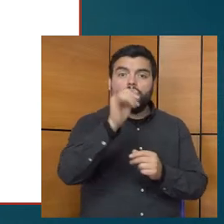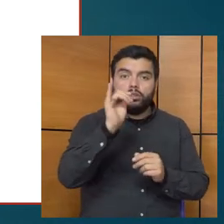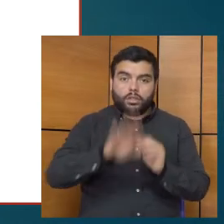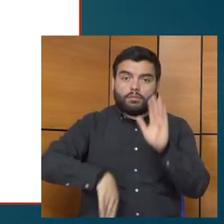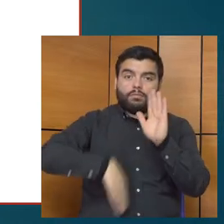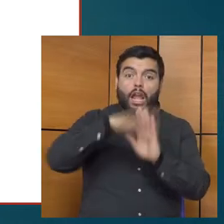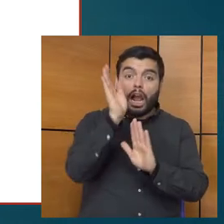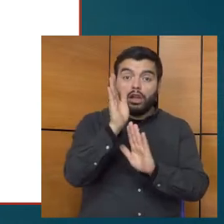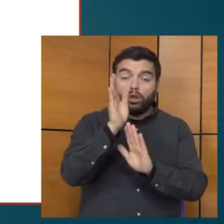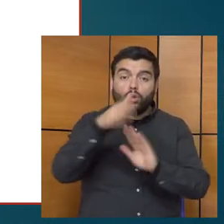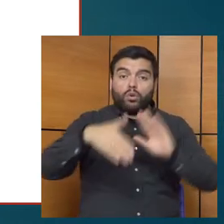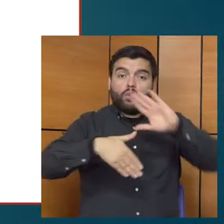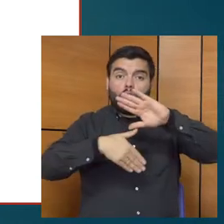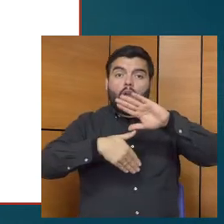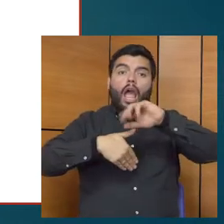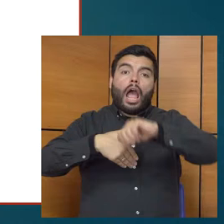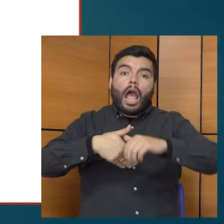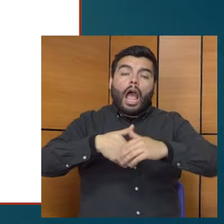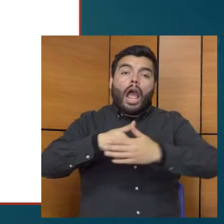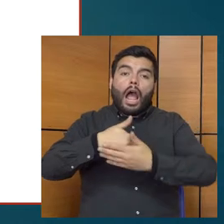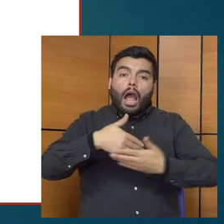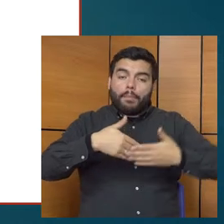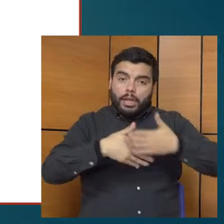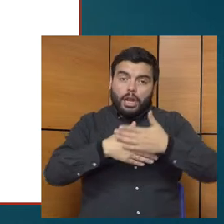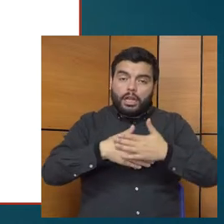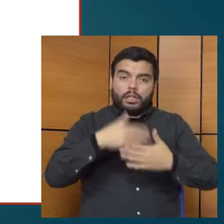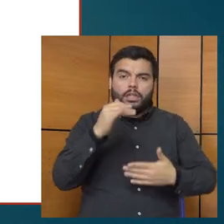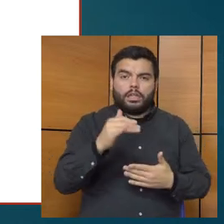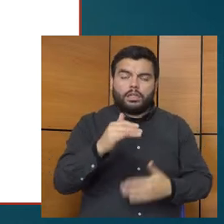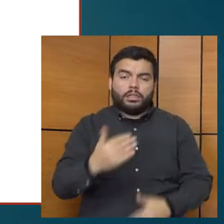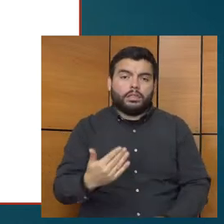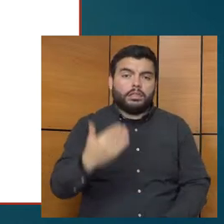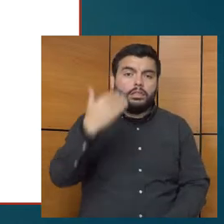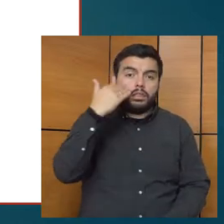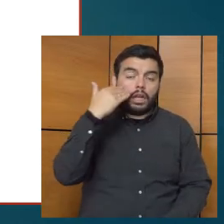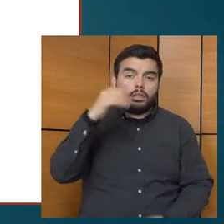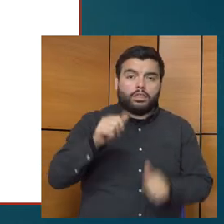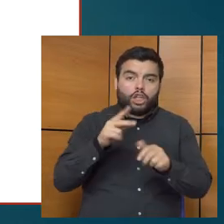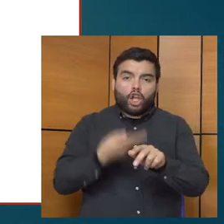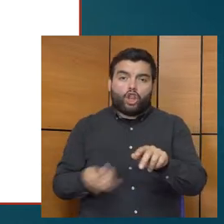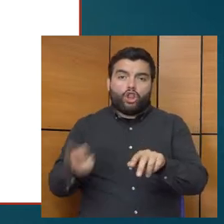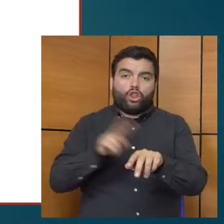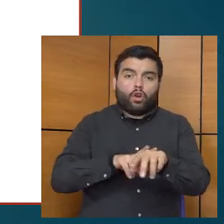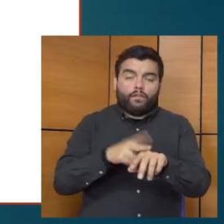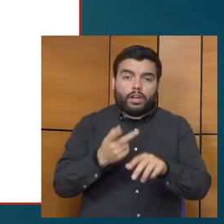América Latina, que el promedio de América Latina es de 39,6. Casi se duplica